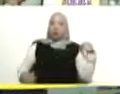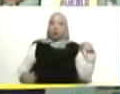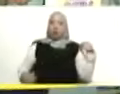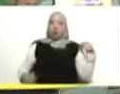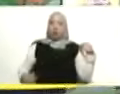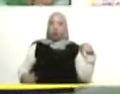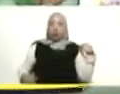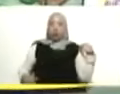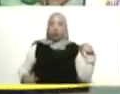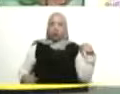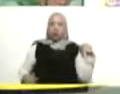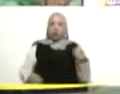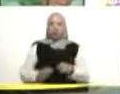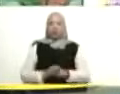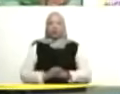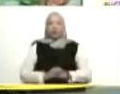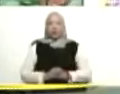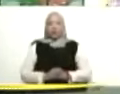Esto...